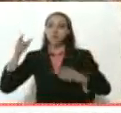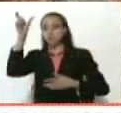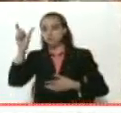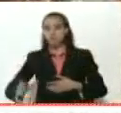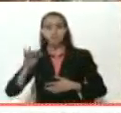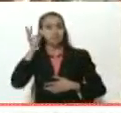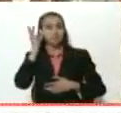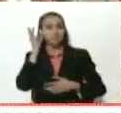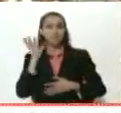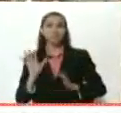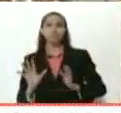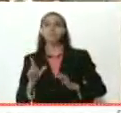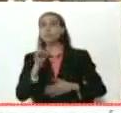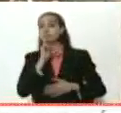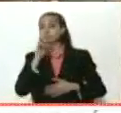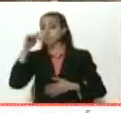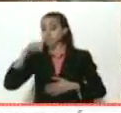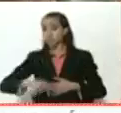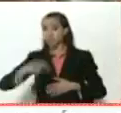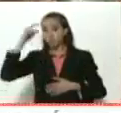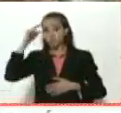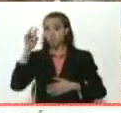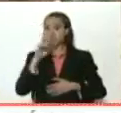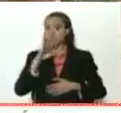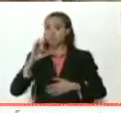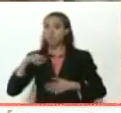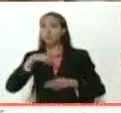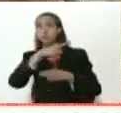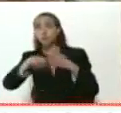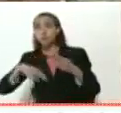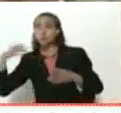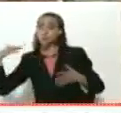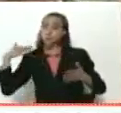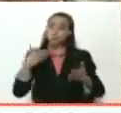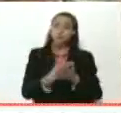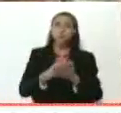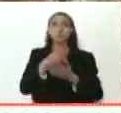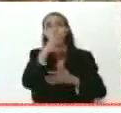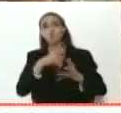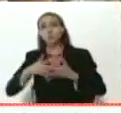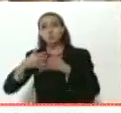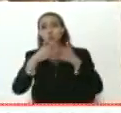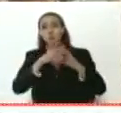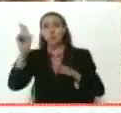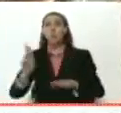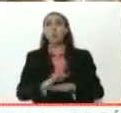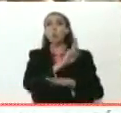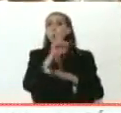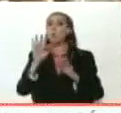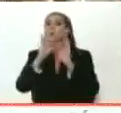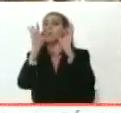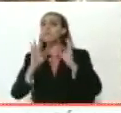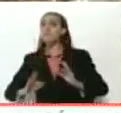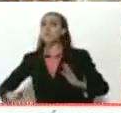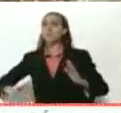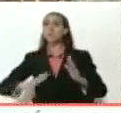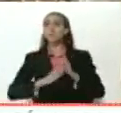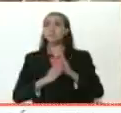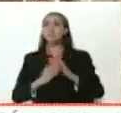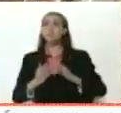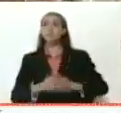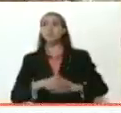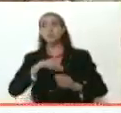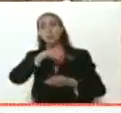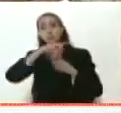Es difícil para hoy, luego de 20 años de revolución, que el imperialismo pueda, utilizando esa táctica, derrotar a la revolución bolivariana.